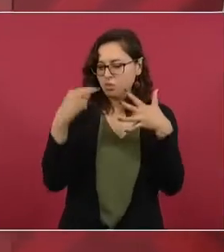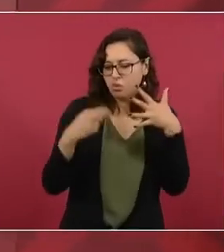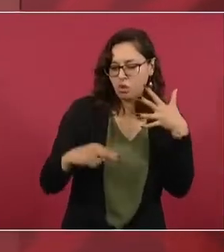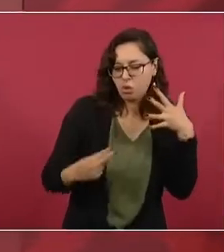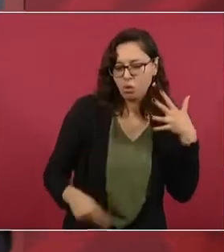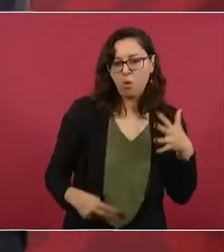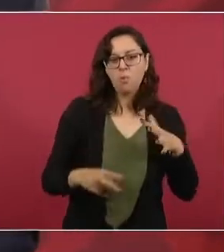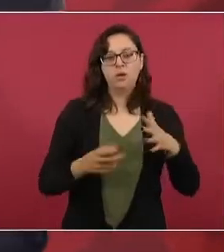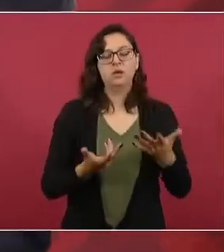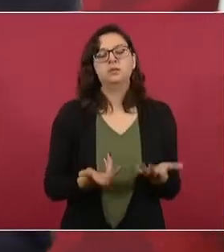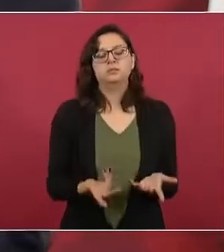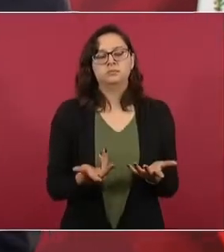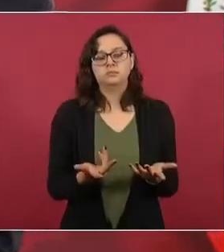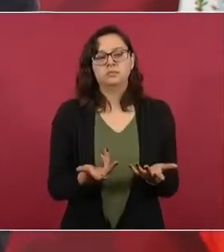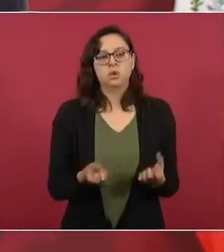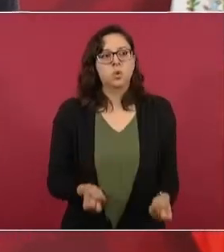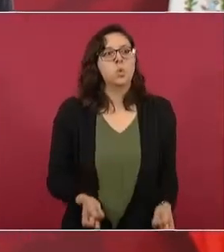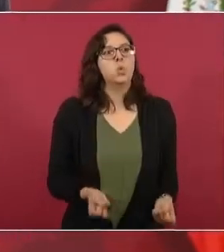unidad